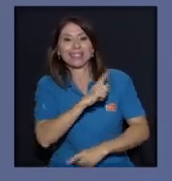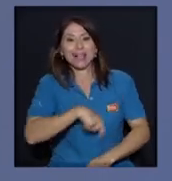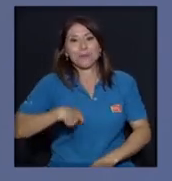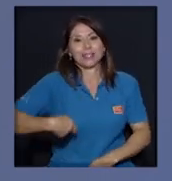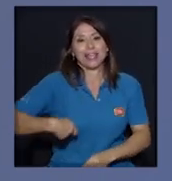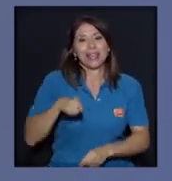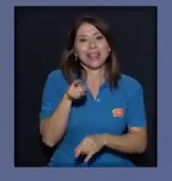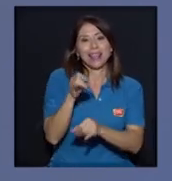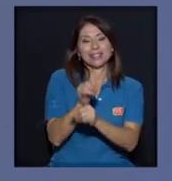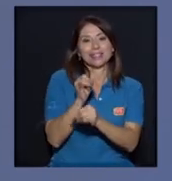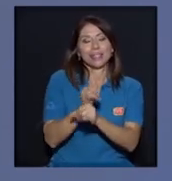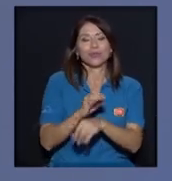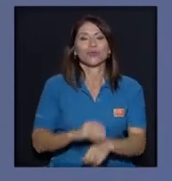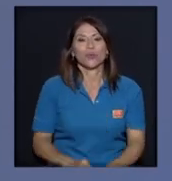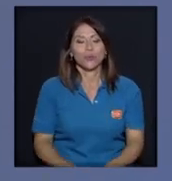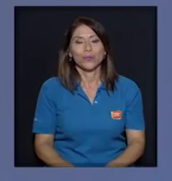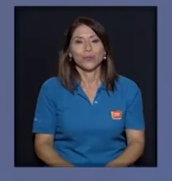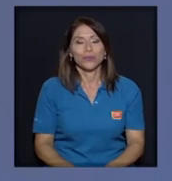instituto,